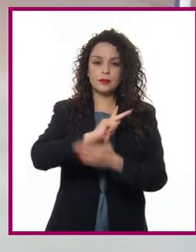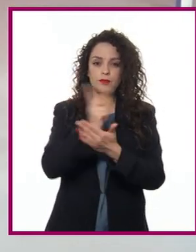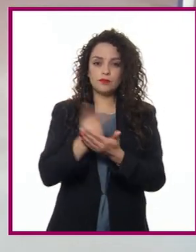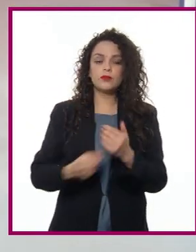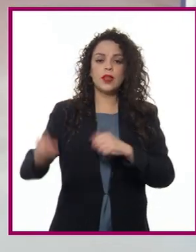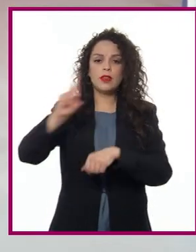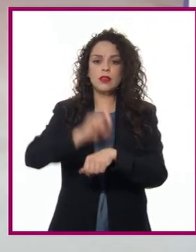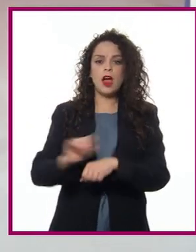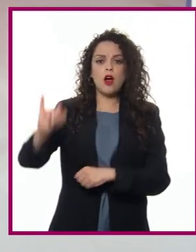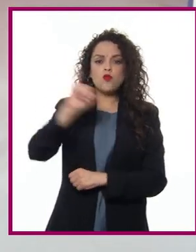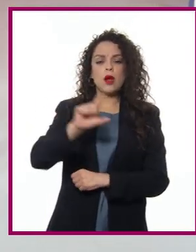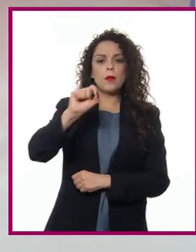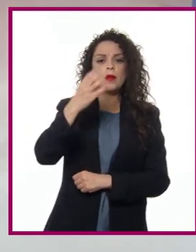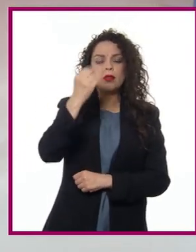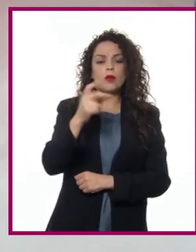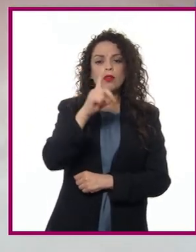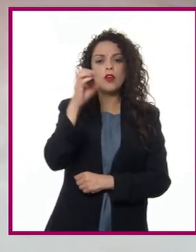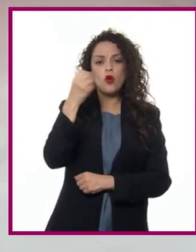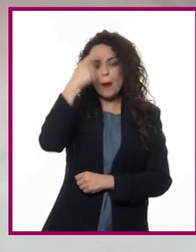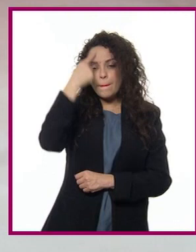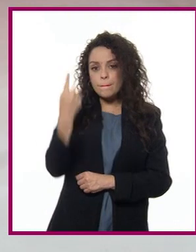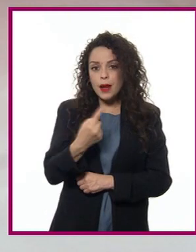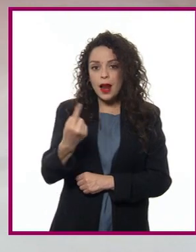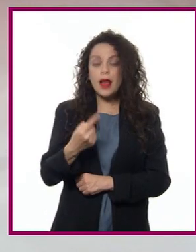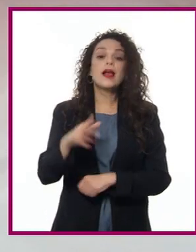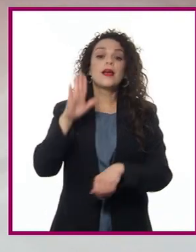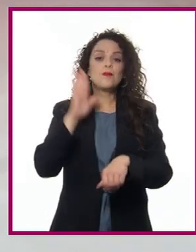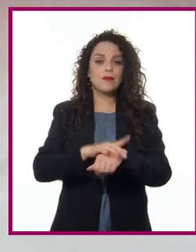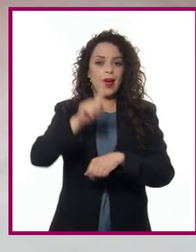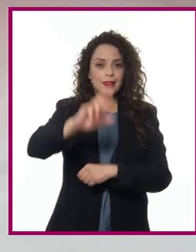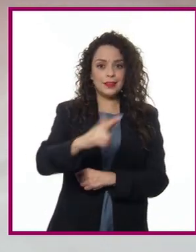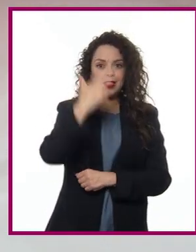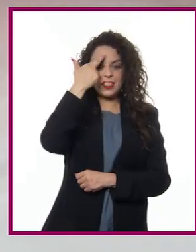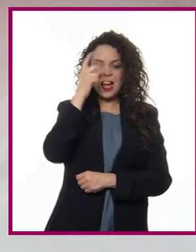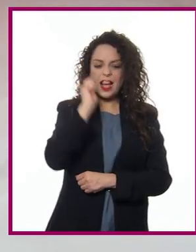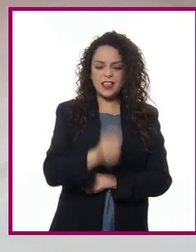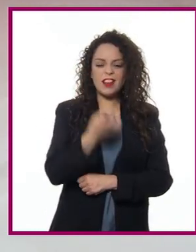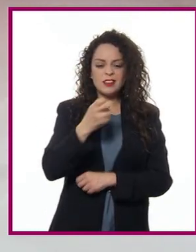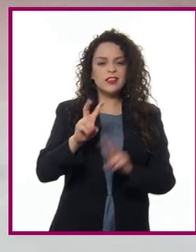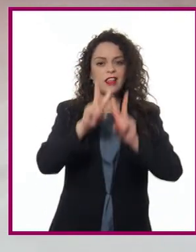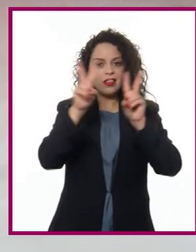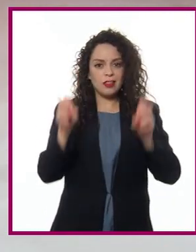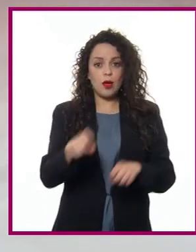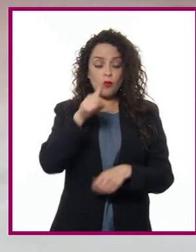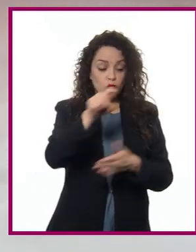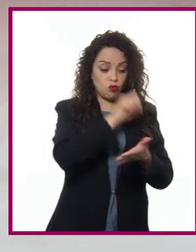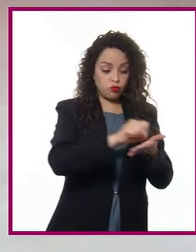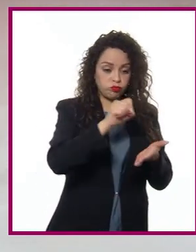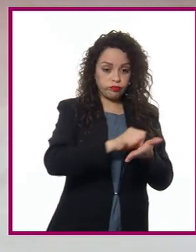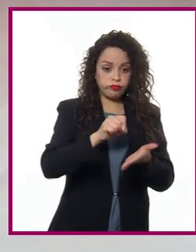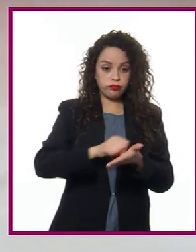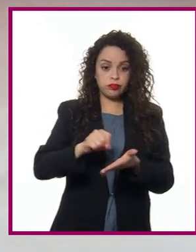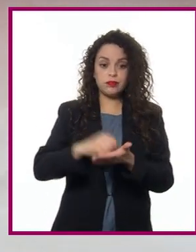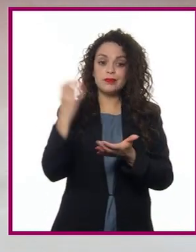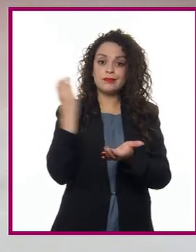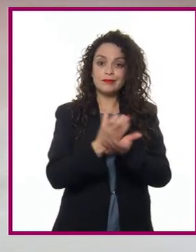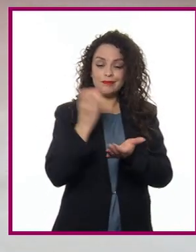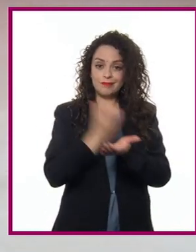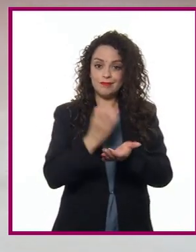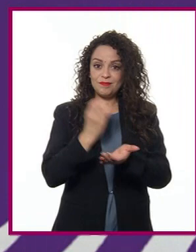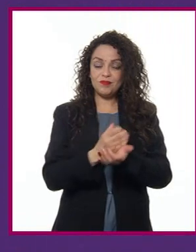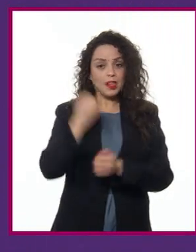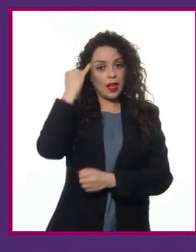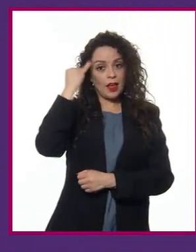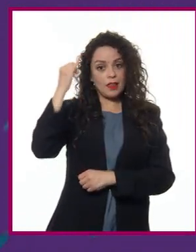jueves 29 de octubre para tener más referencias de estos temas. Anoten en su quimiglosario las